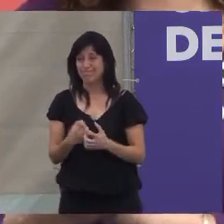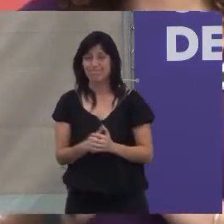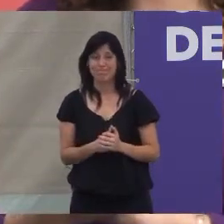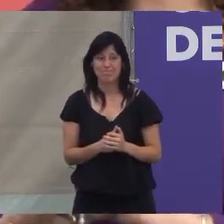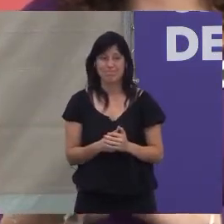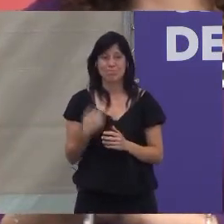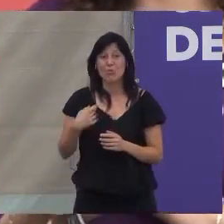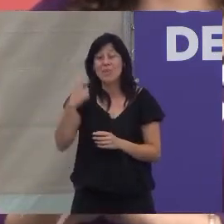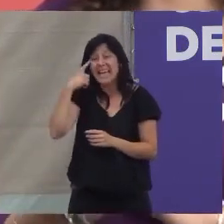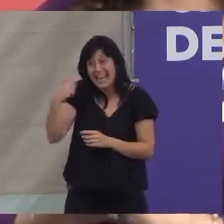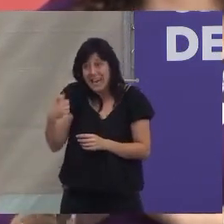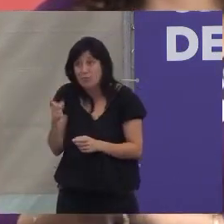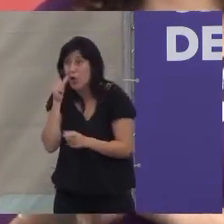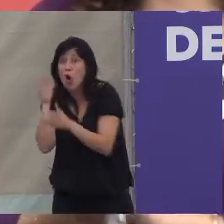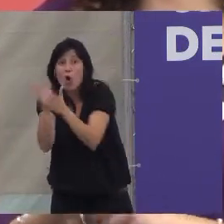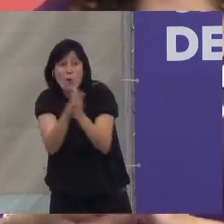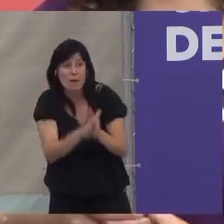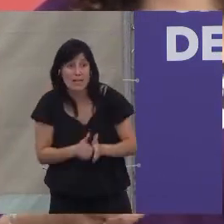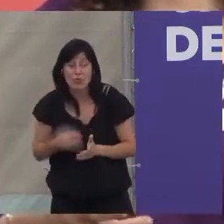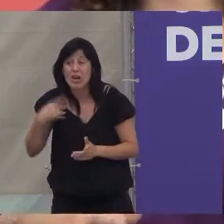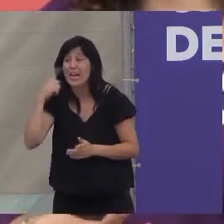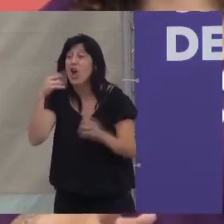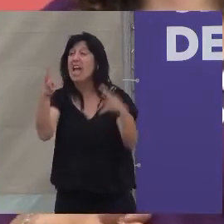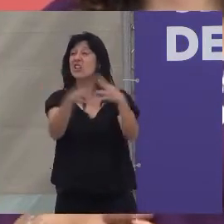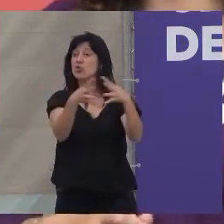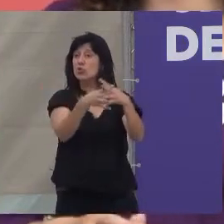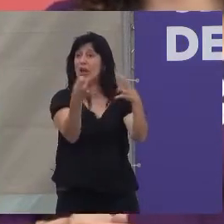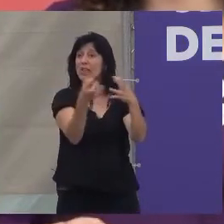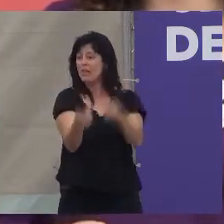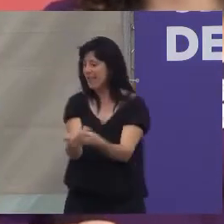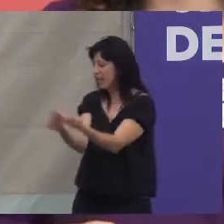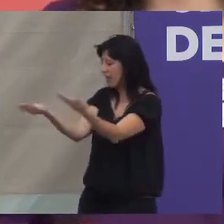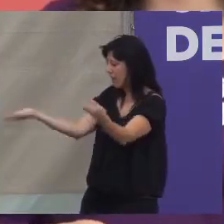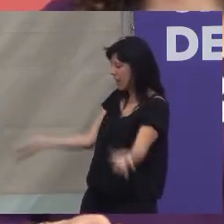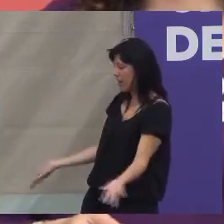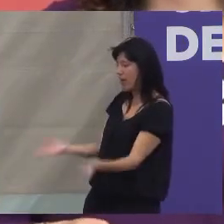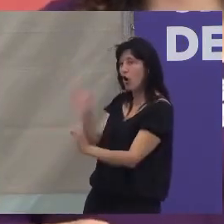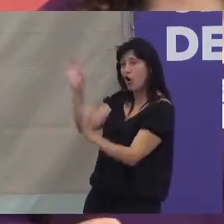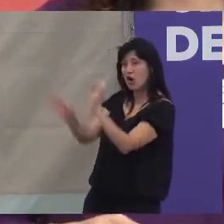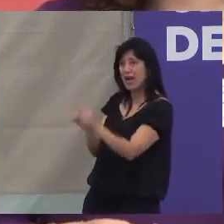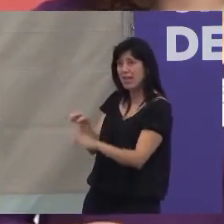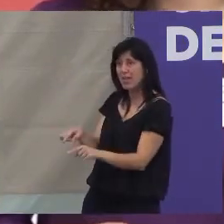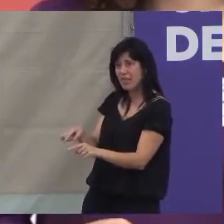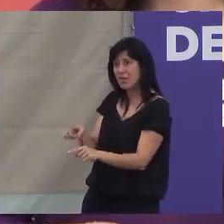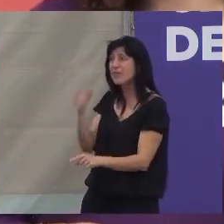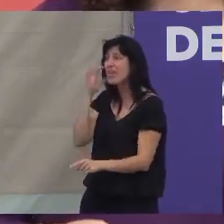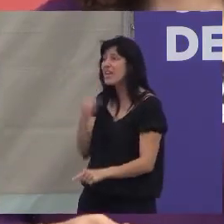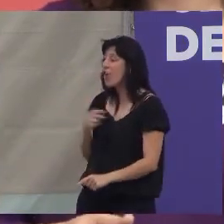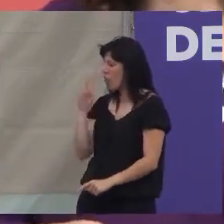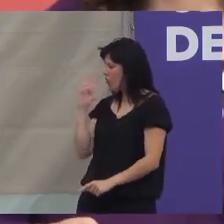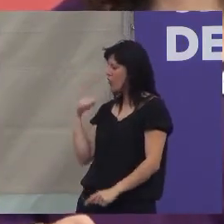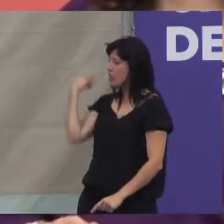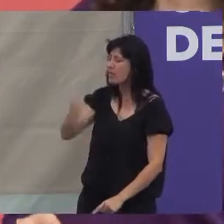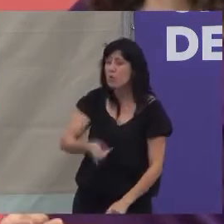Creo, compañeros, que la estructura tiene que estar al servicio de la organización. Y eso no vale decirlo 2 años